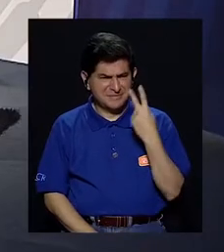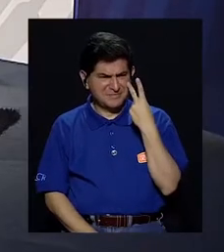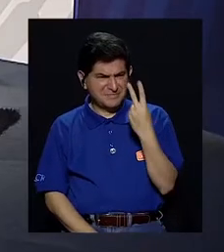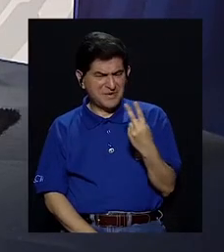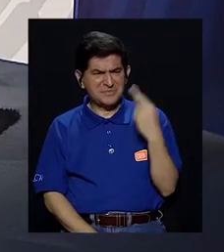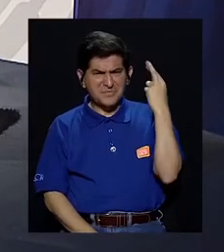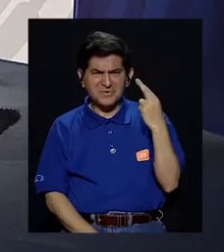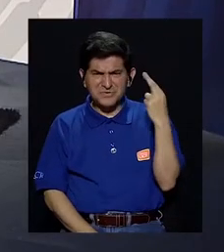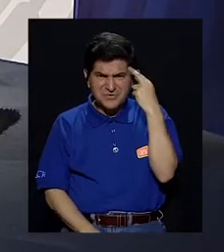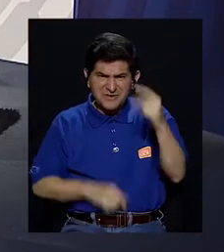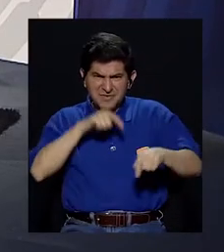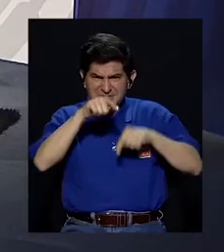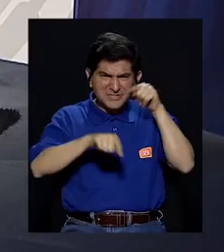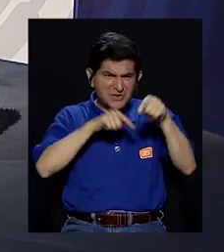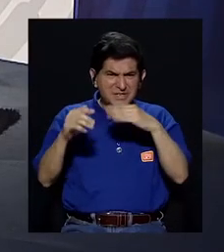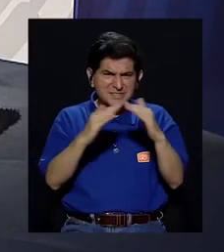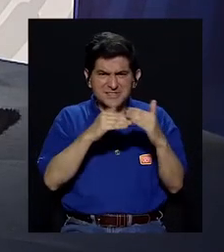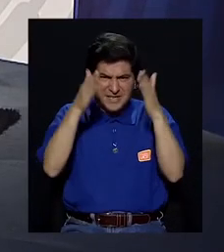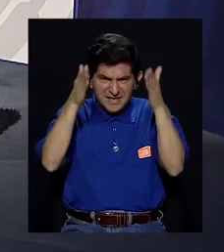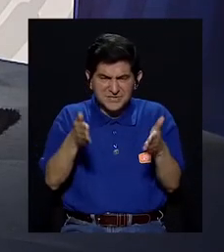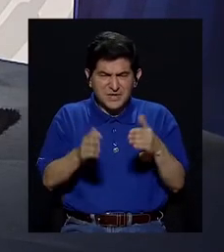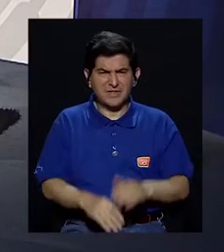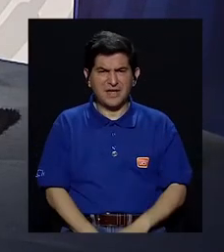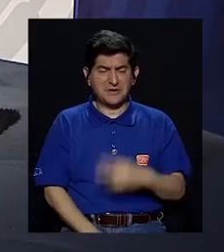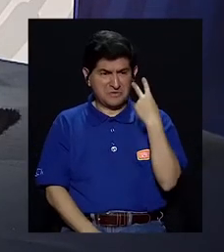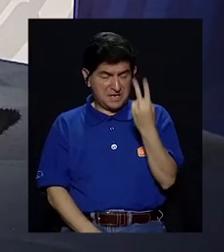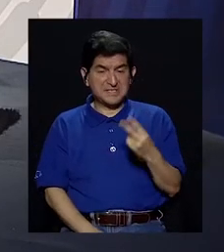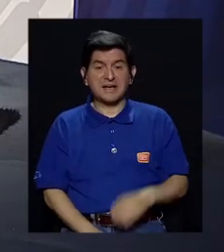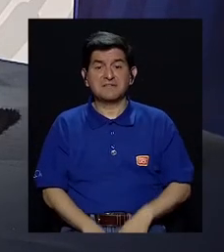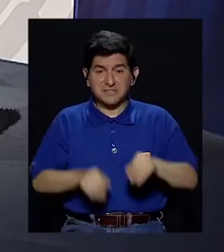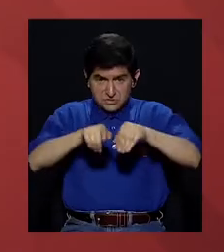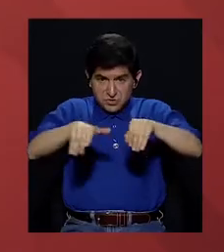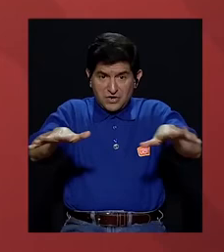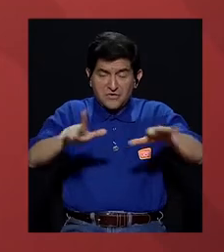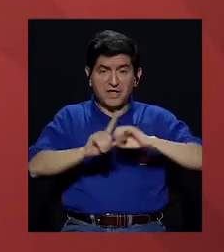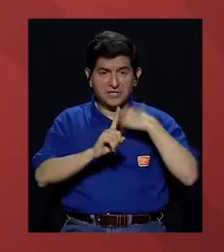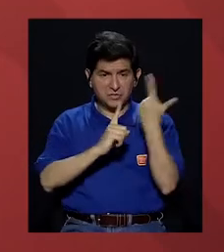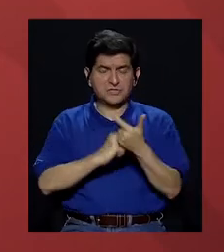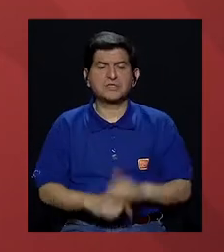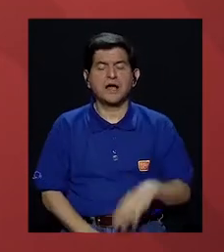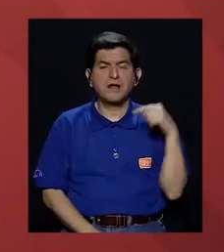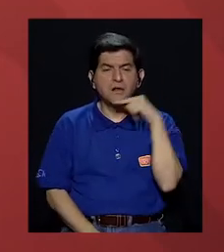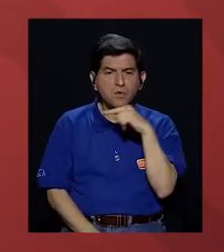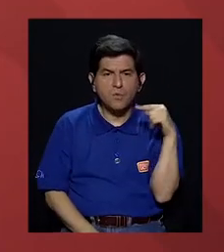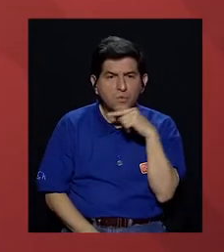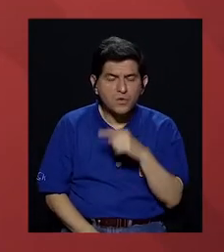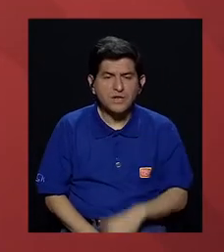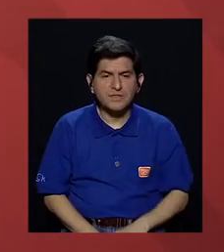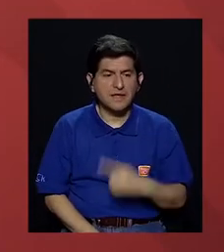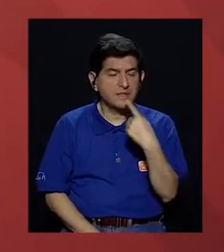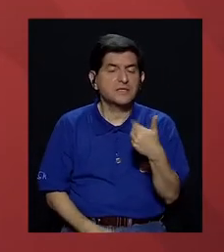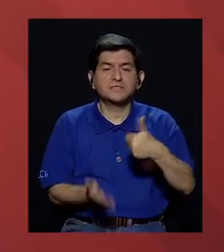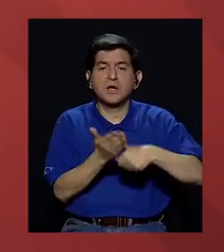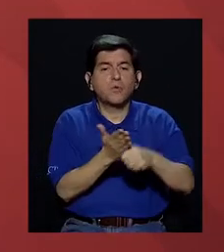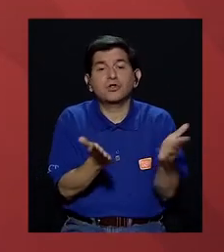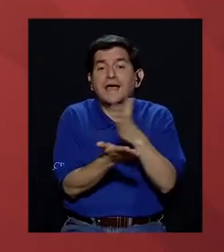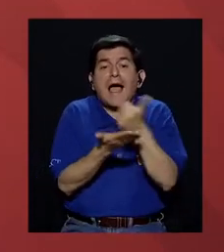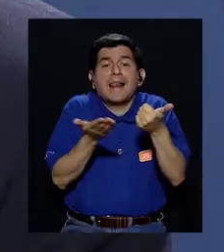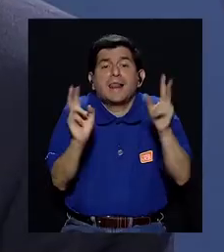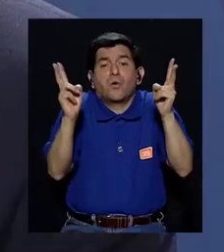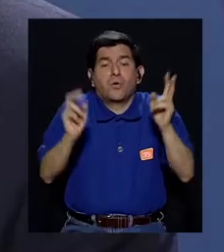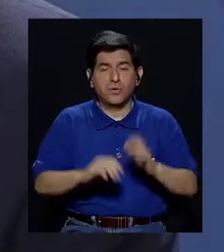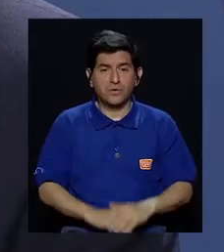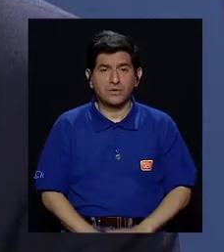una reflexión crítica de parte de la ciudadanía que ha visto en realidad muchísimo por ejemplo el partido unidad social cristiana vote por algo